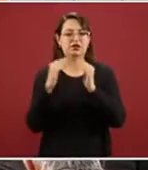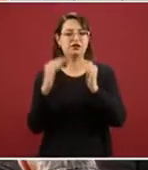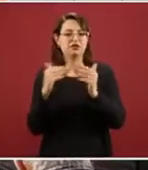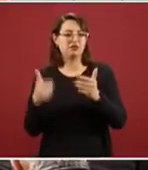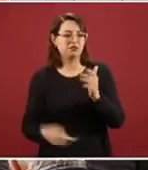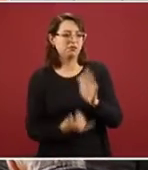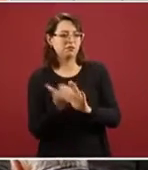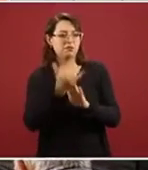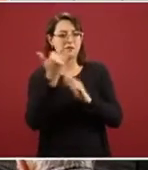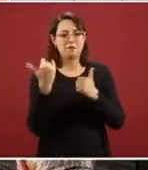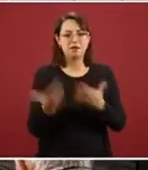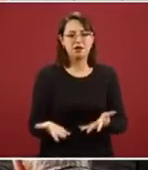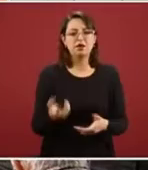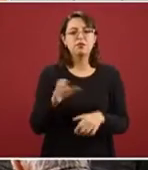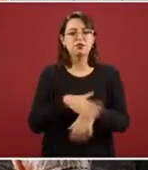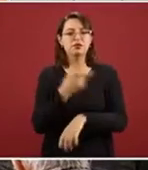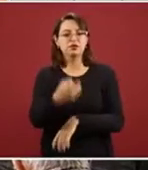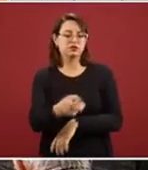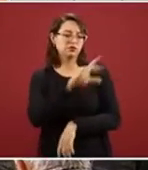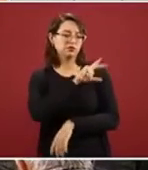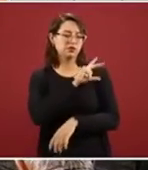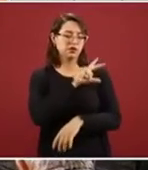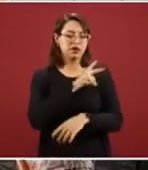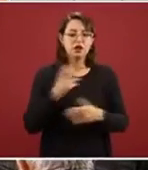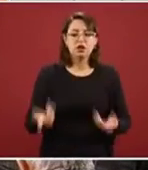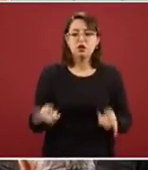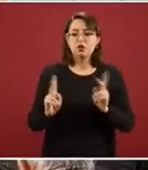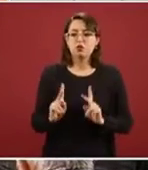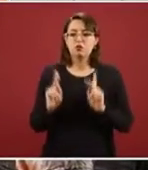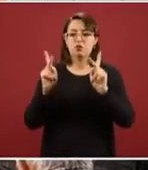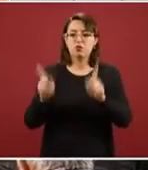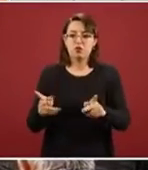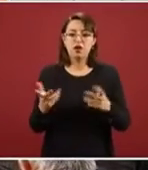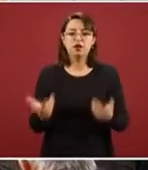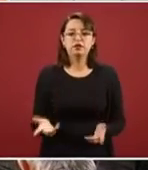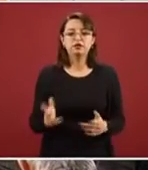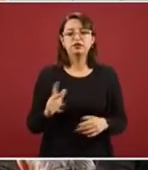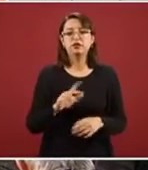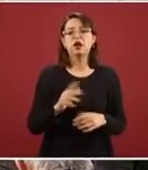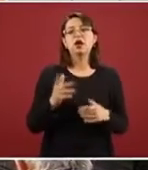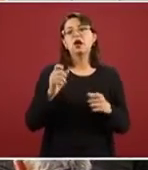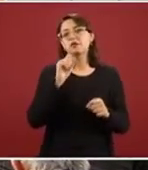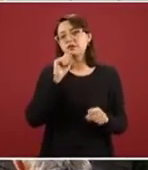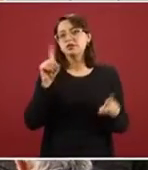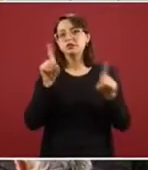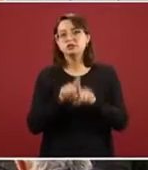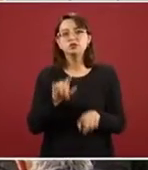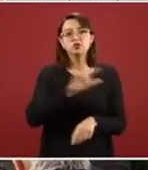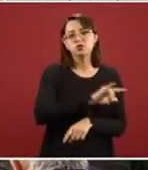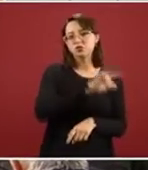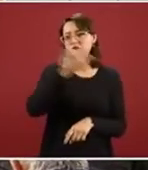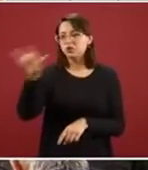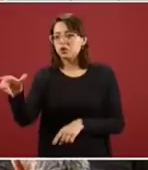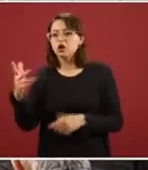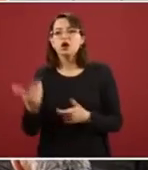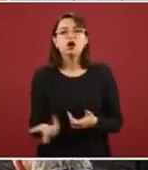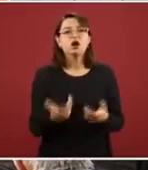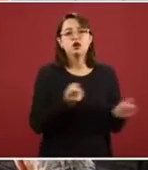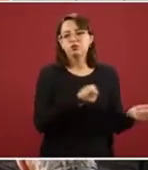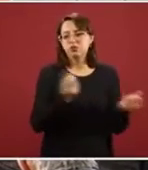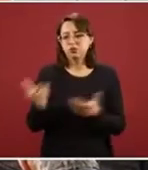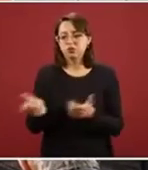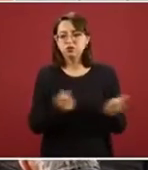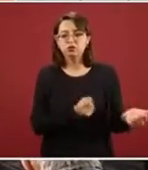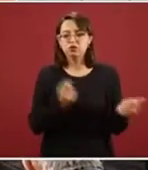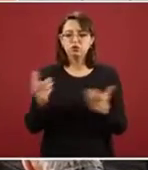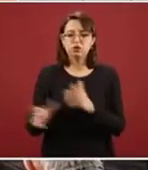muy importante, por ejemplo, para generar un puente aéreo, para poder llevar insumos a través de estas paqueterías a